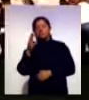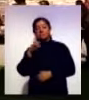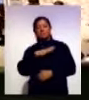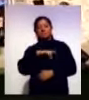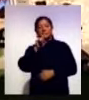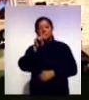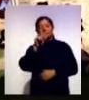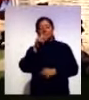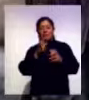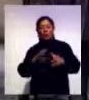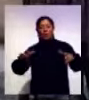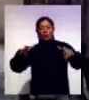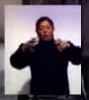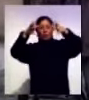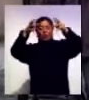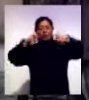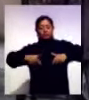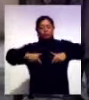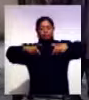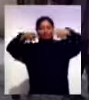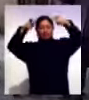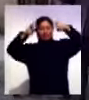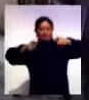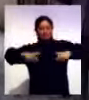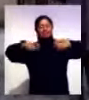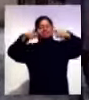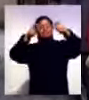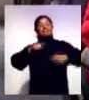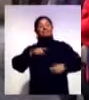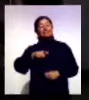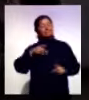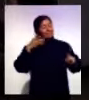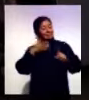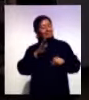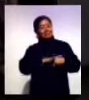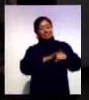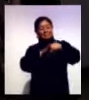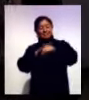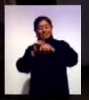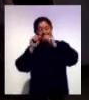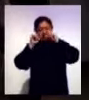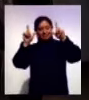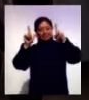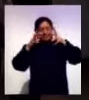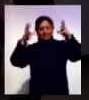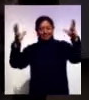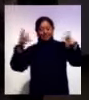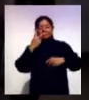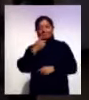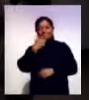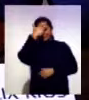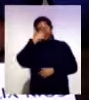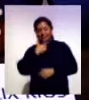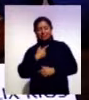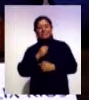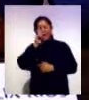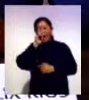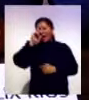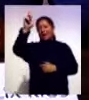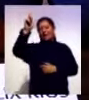globos aerostáticos que serán los protagonistas de los espectáculos Despertar de Gigantes y Las Dos Noches Luminosas. Félix